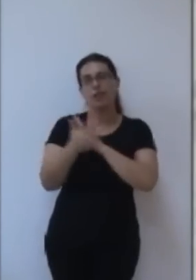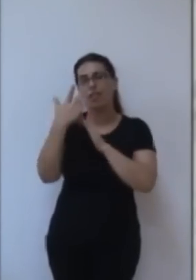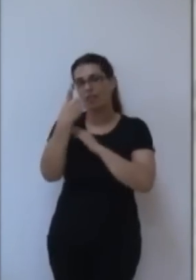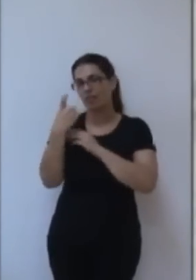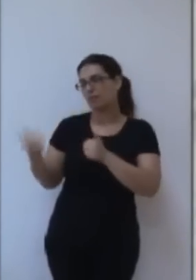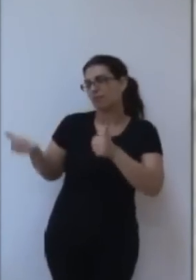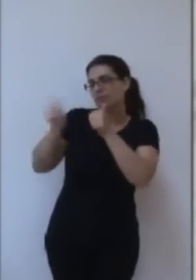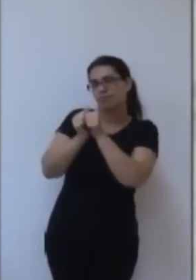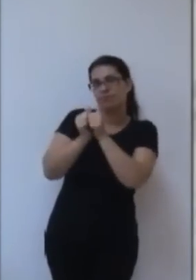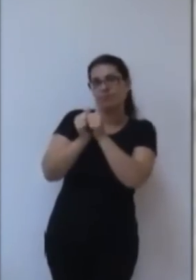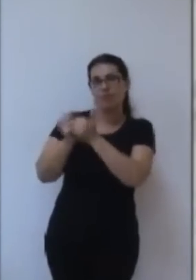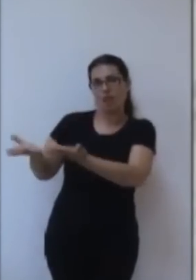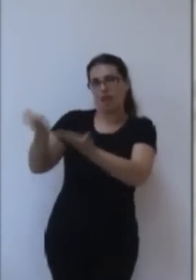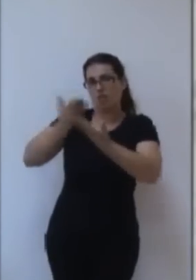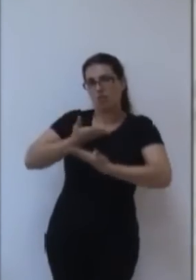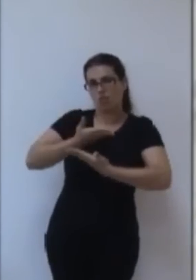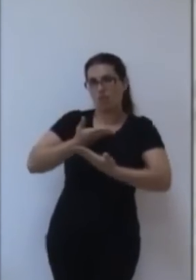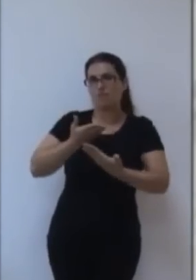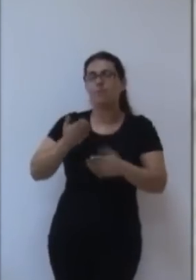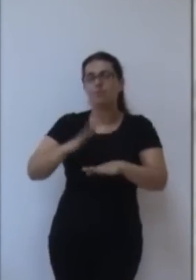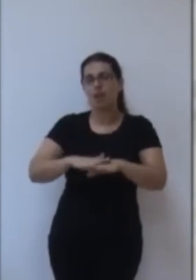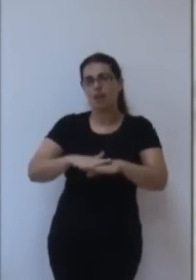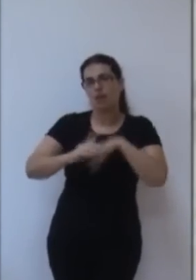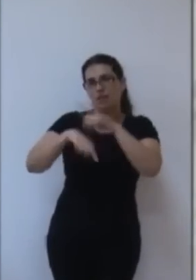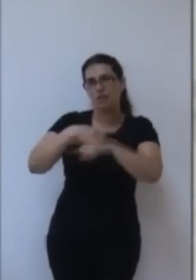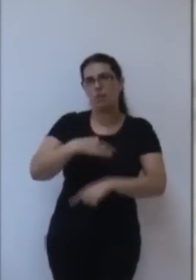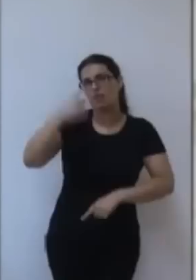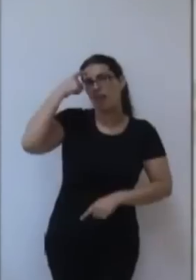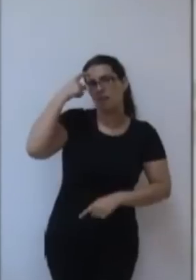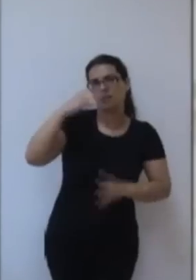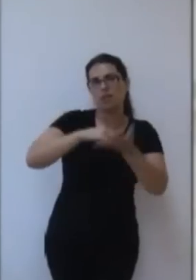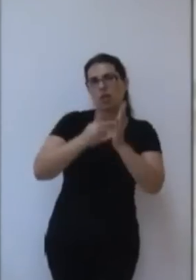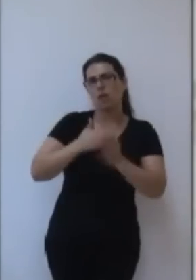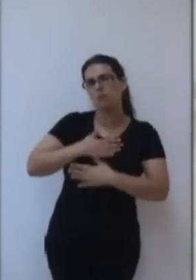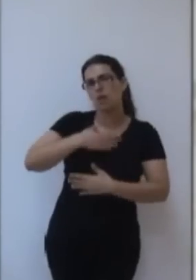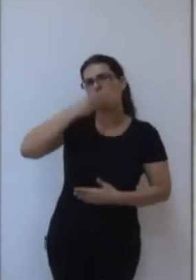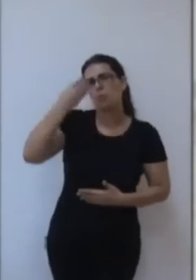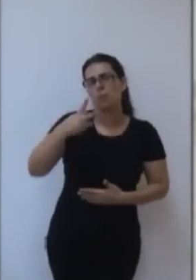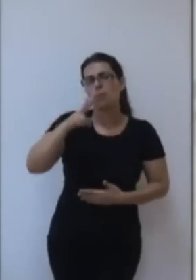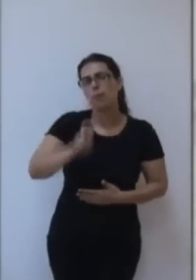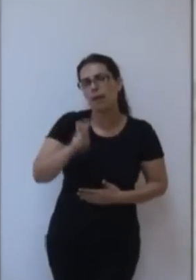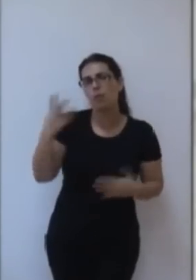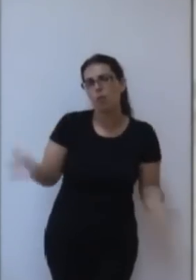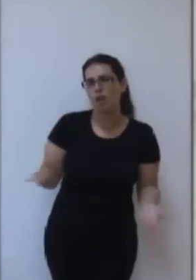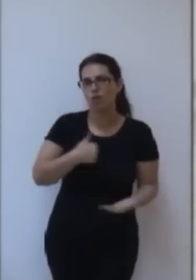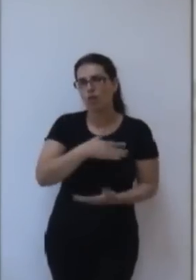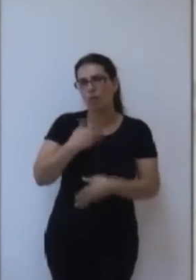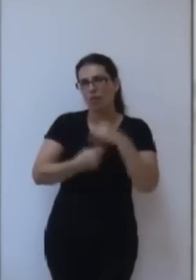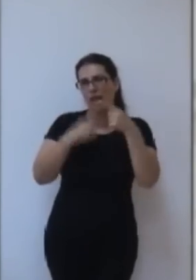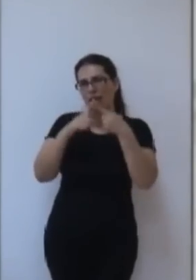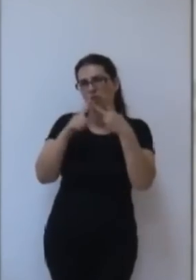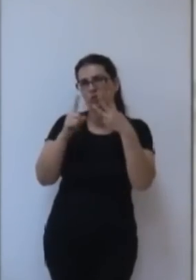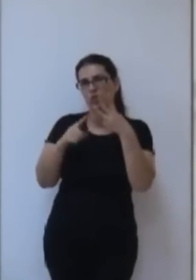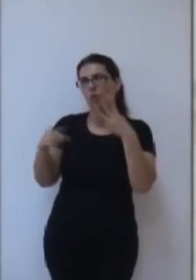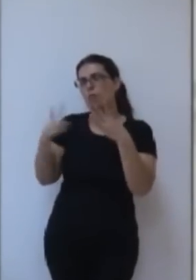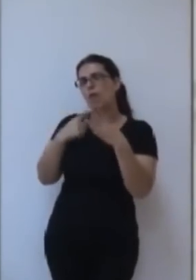o de alguien que le ayude para identificar qué tecnología le viene bien, para poder hacer lo que quiere hacer, y para eso hace falta que